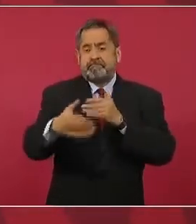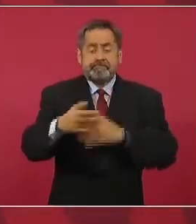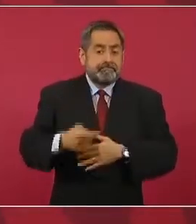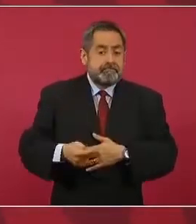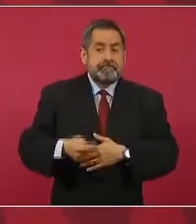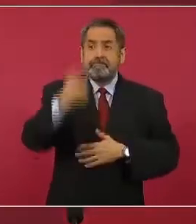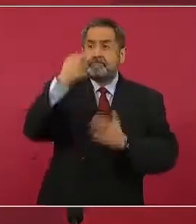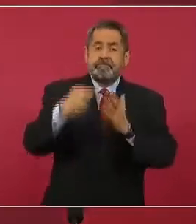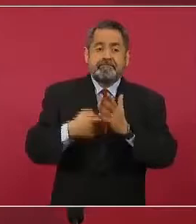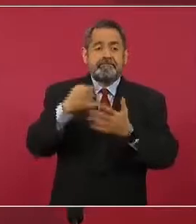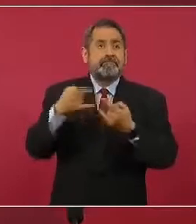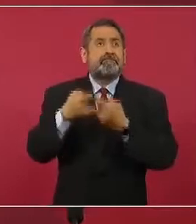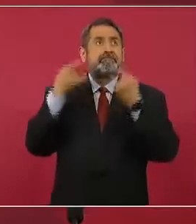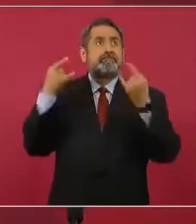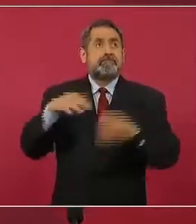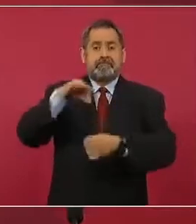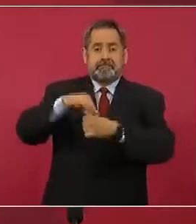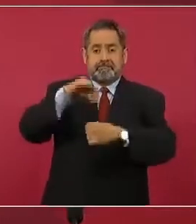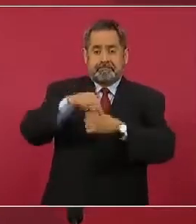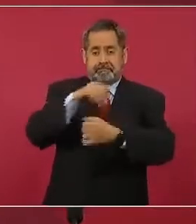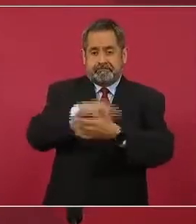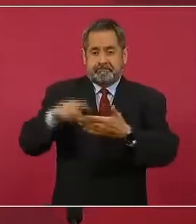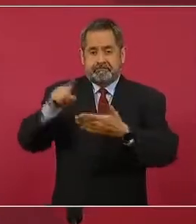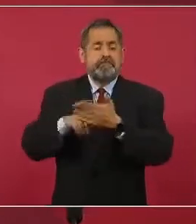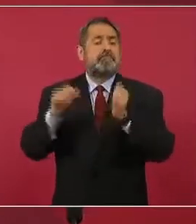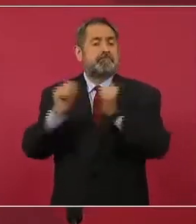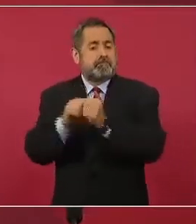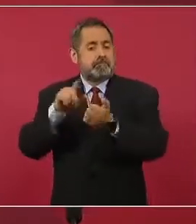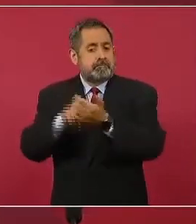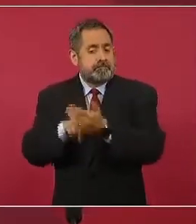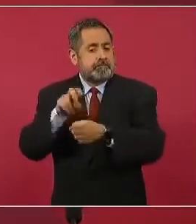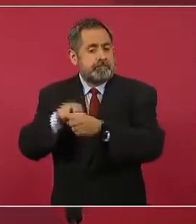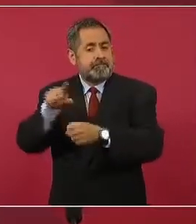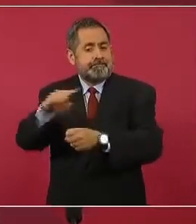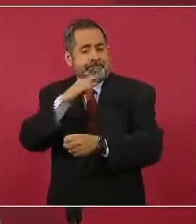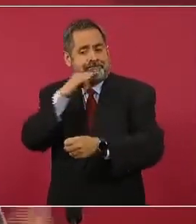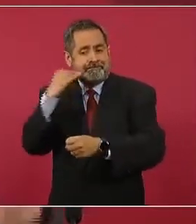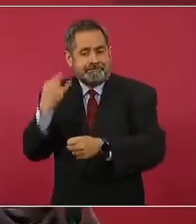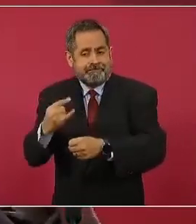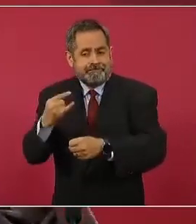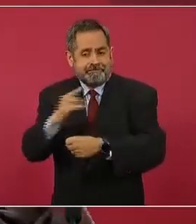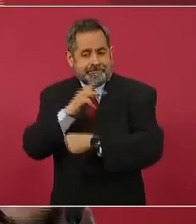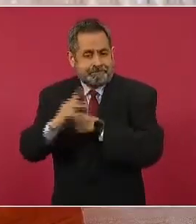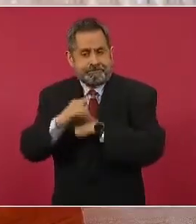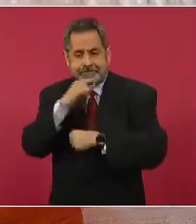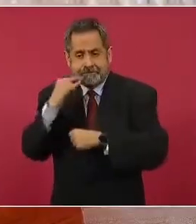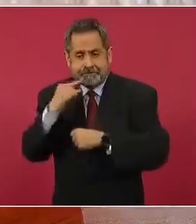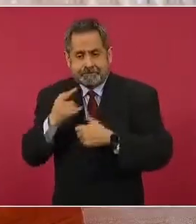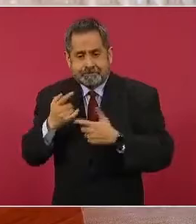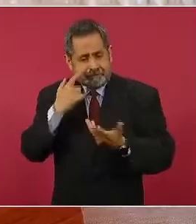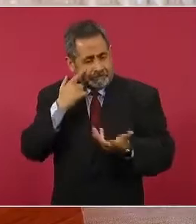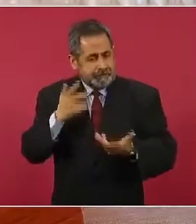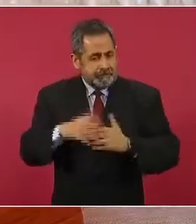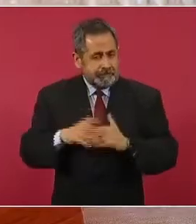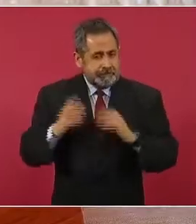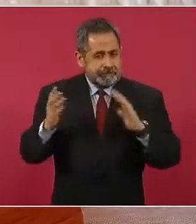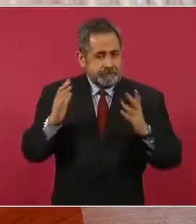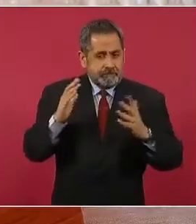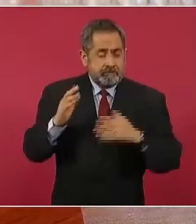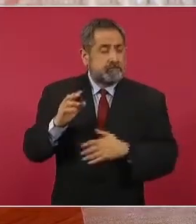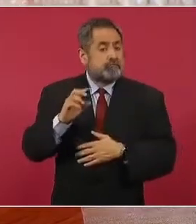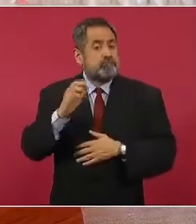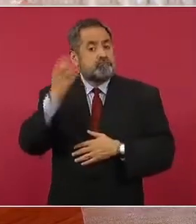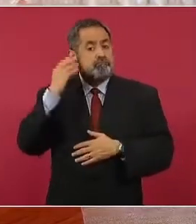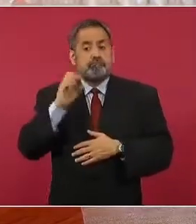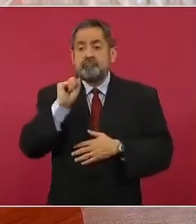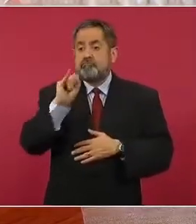a los opositores tener representantes en las casillas. Y el resultado es que la gente de